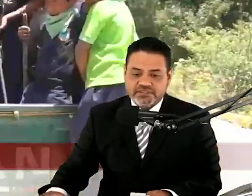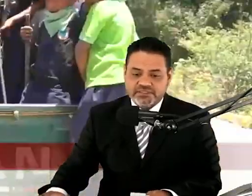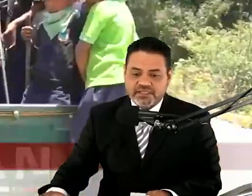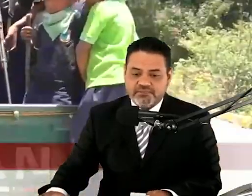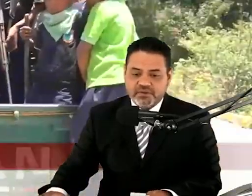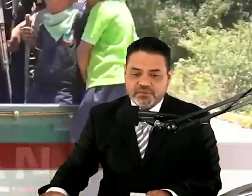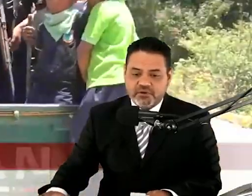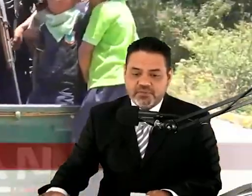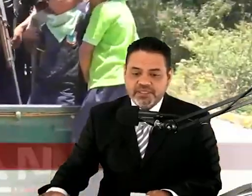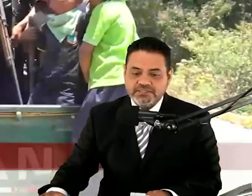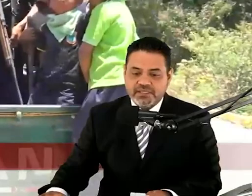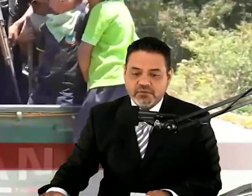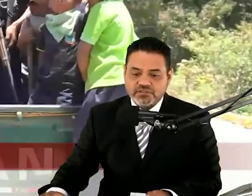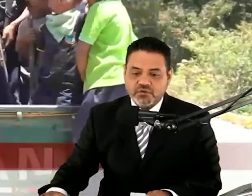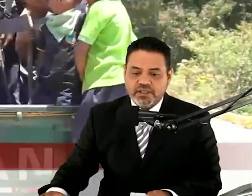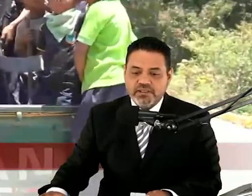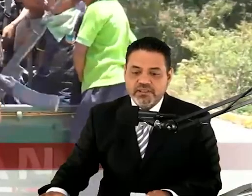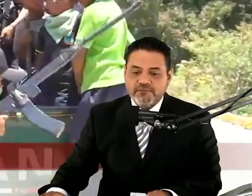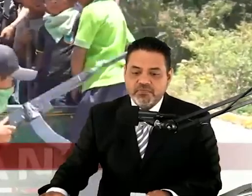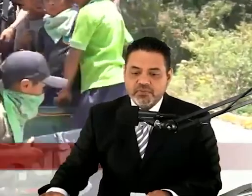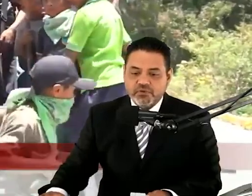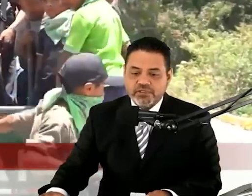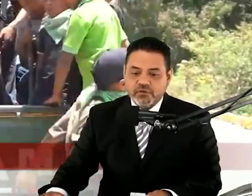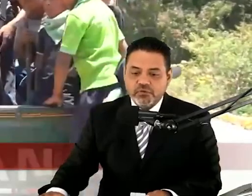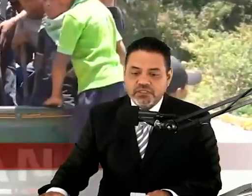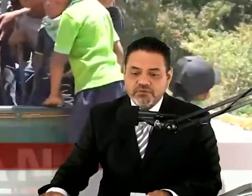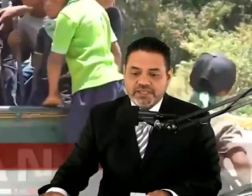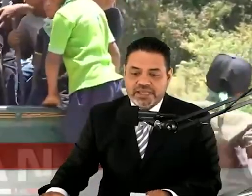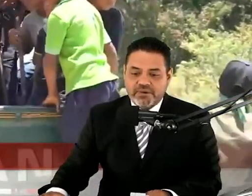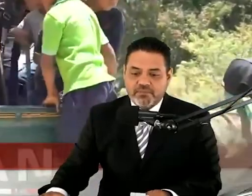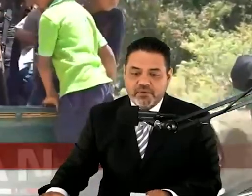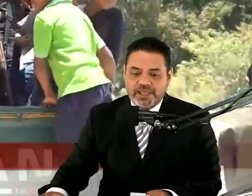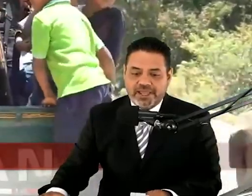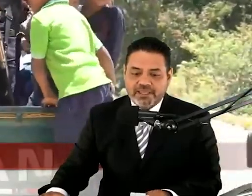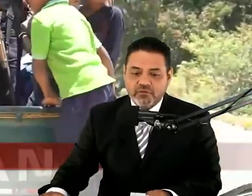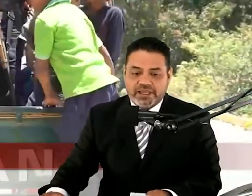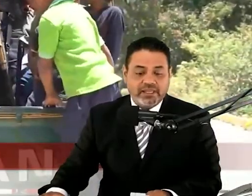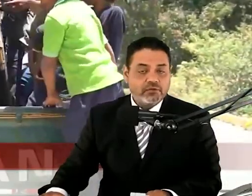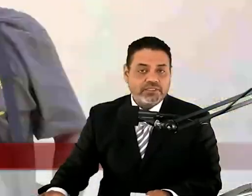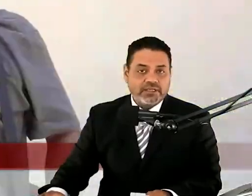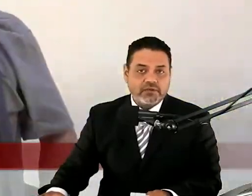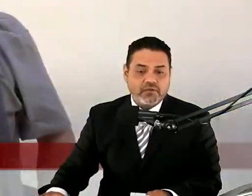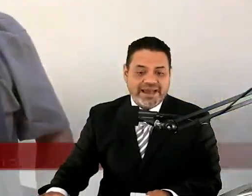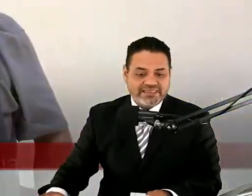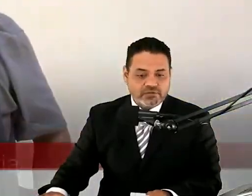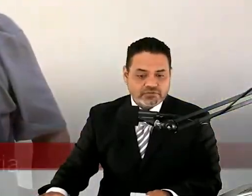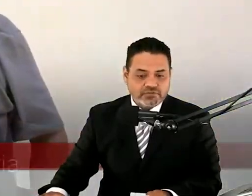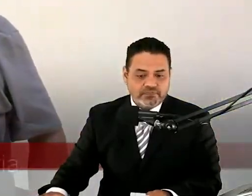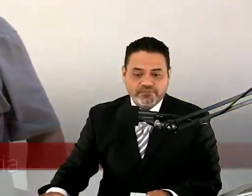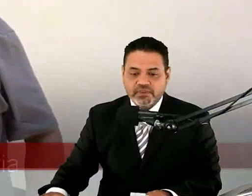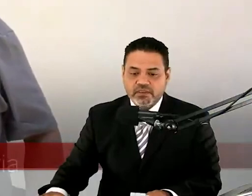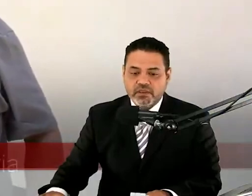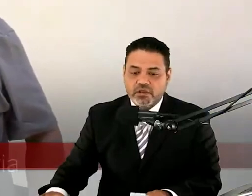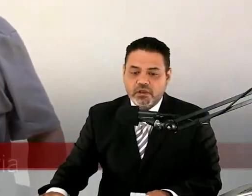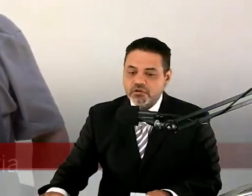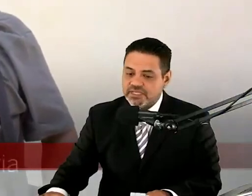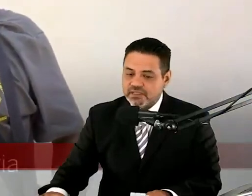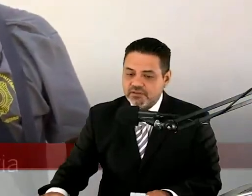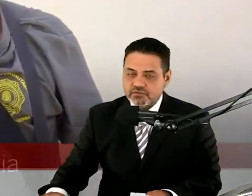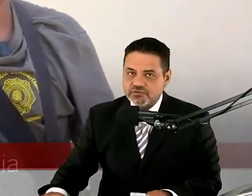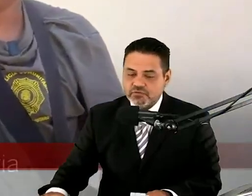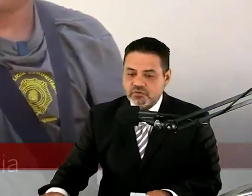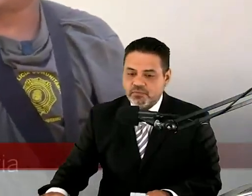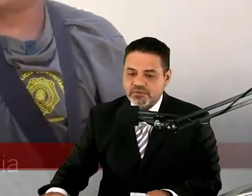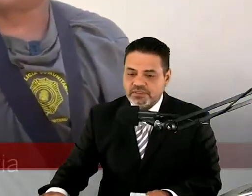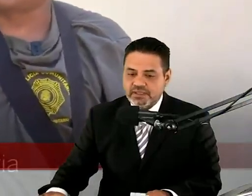habitantes dice el periódico 'el país' en una zona donde el cultivo de la amapola ha ido ganando terreno a tiros los